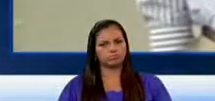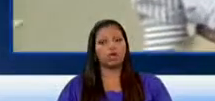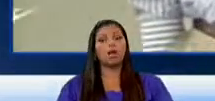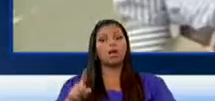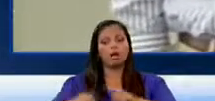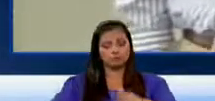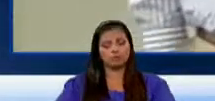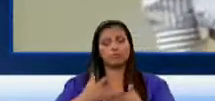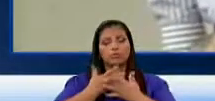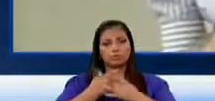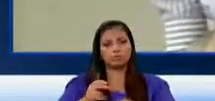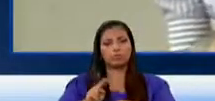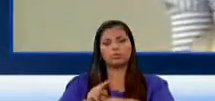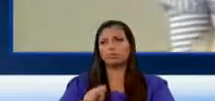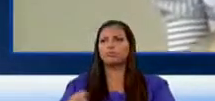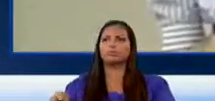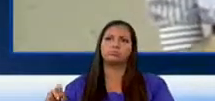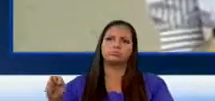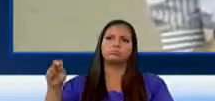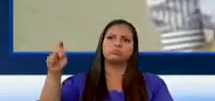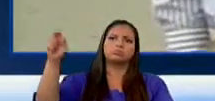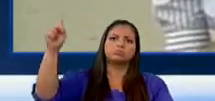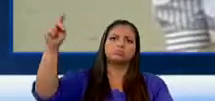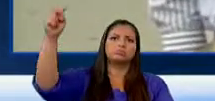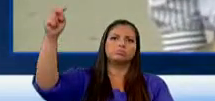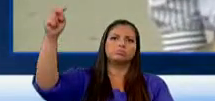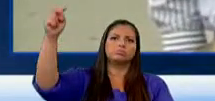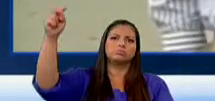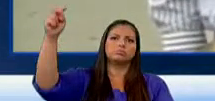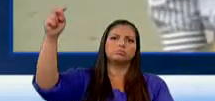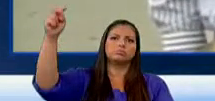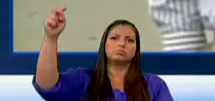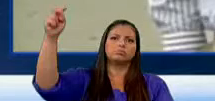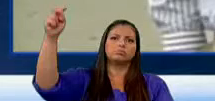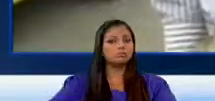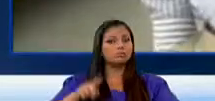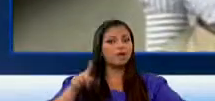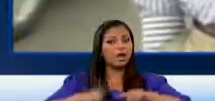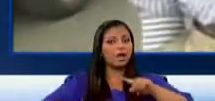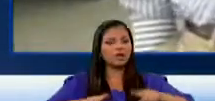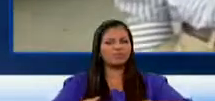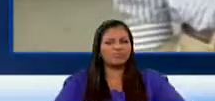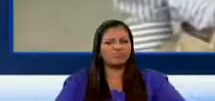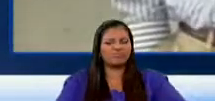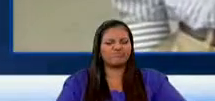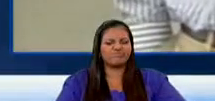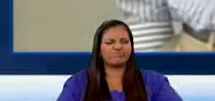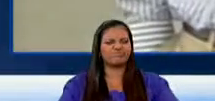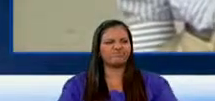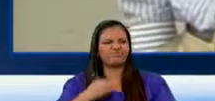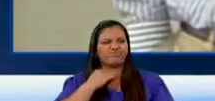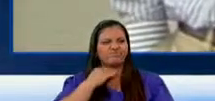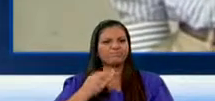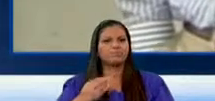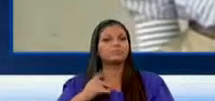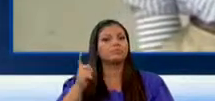utilicen. En base a eso podría ser la construcción de ese paso elevado, que hay otro a menos de un kilómetro, ¿verdad?